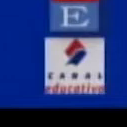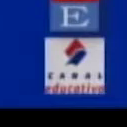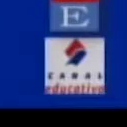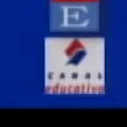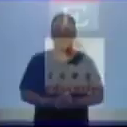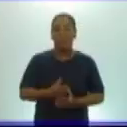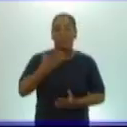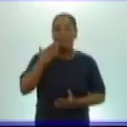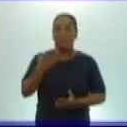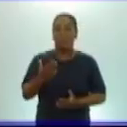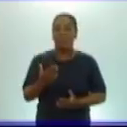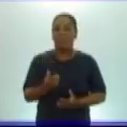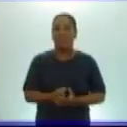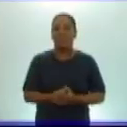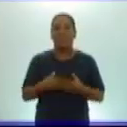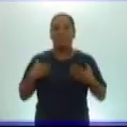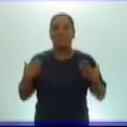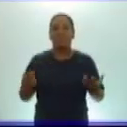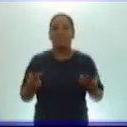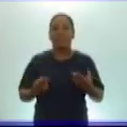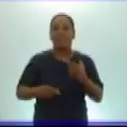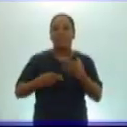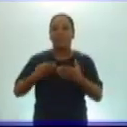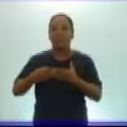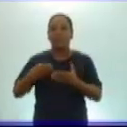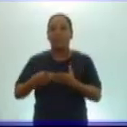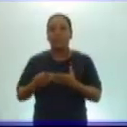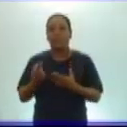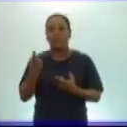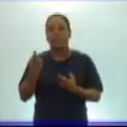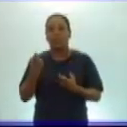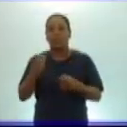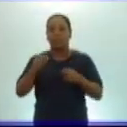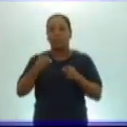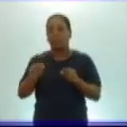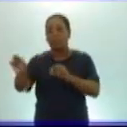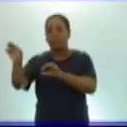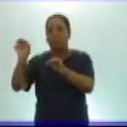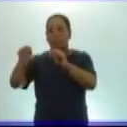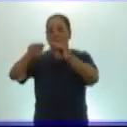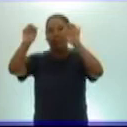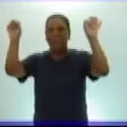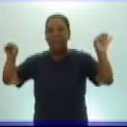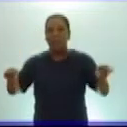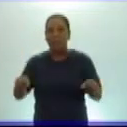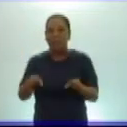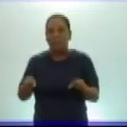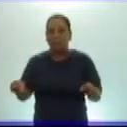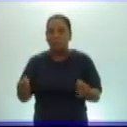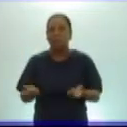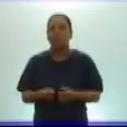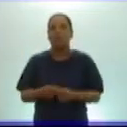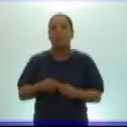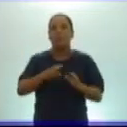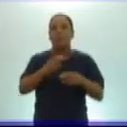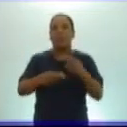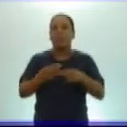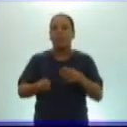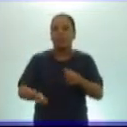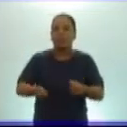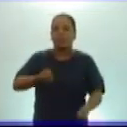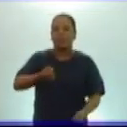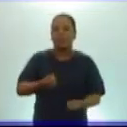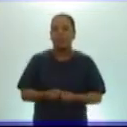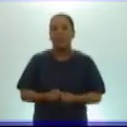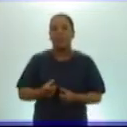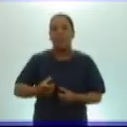Bien, ¿qué útiles de laboratorio debemos emplear entonces para realizar una decantación simple? Y ahí aparecen en pantalla